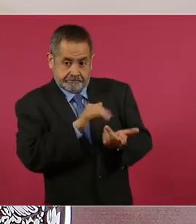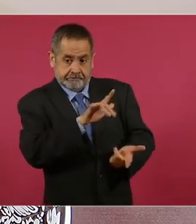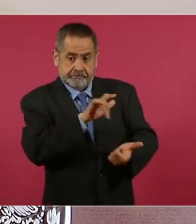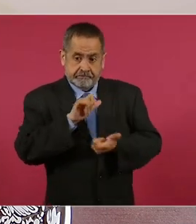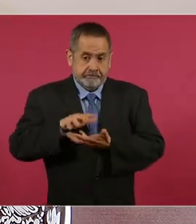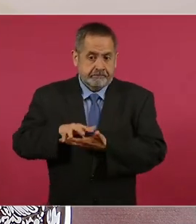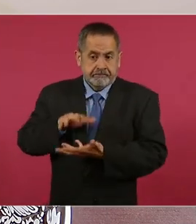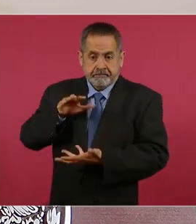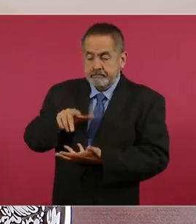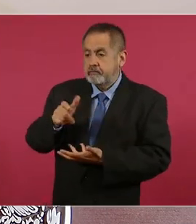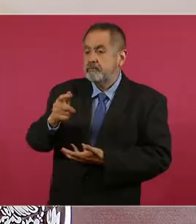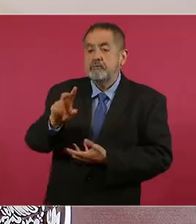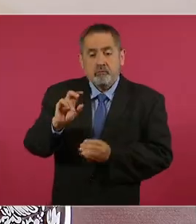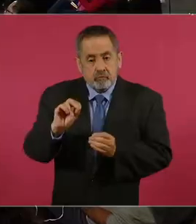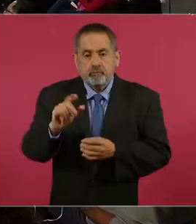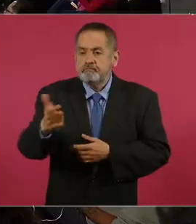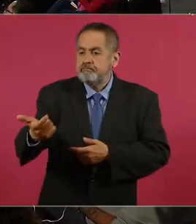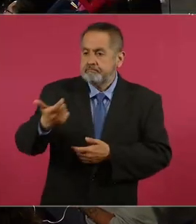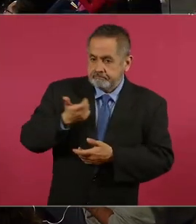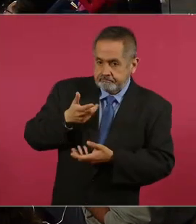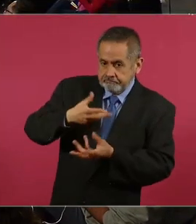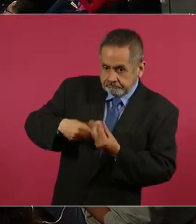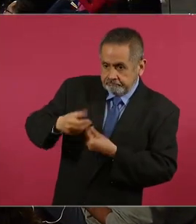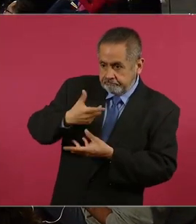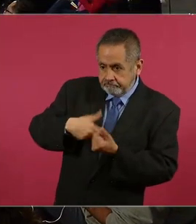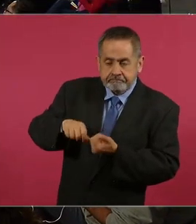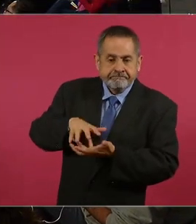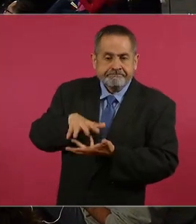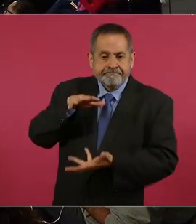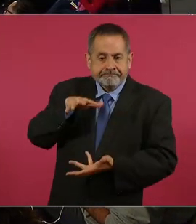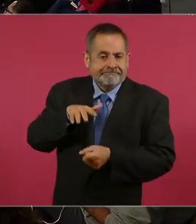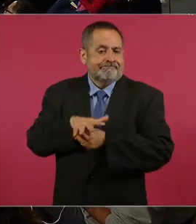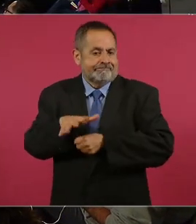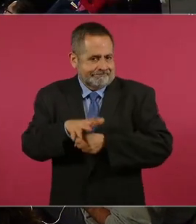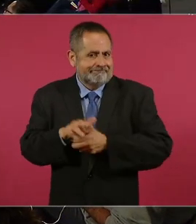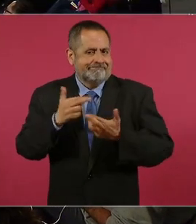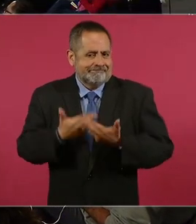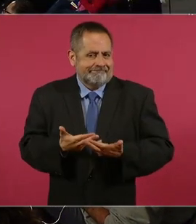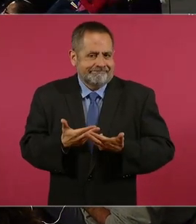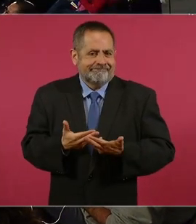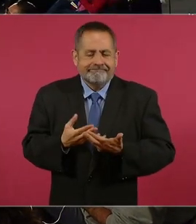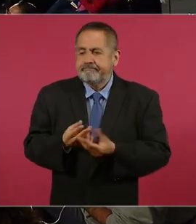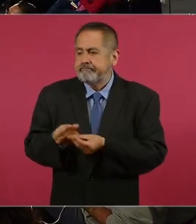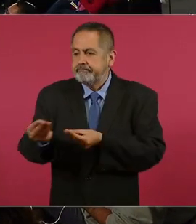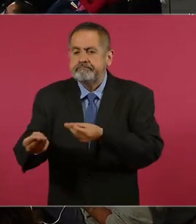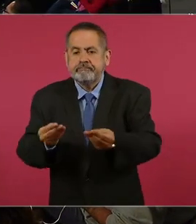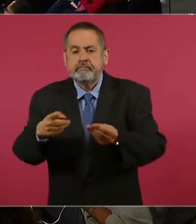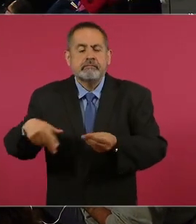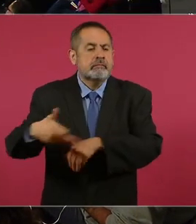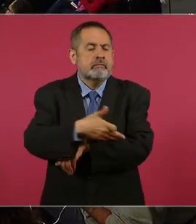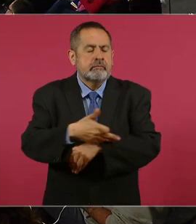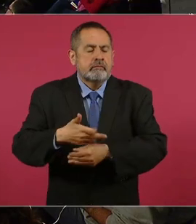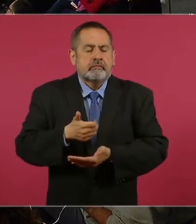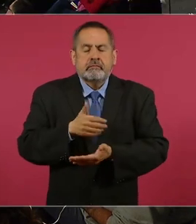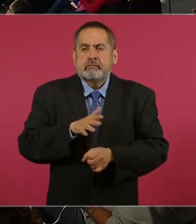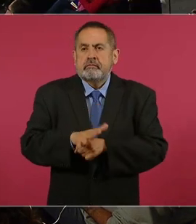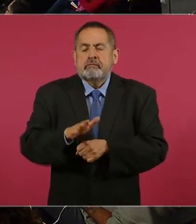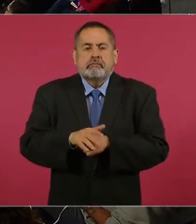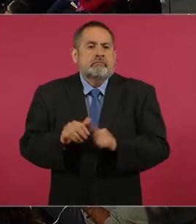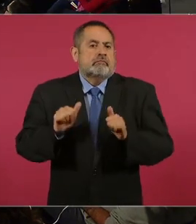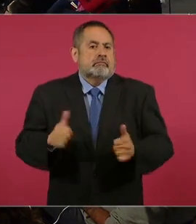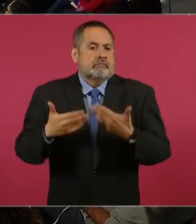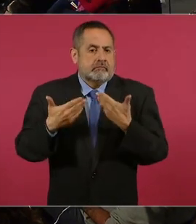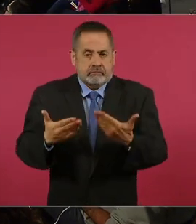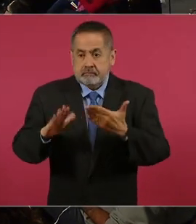de estos apoyos. Esto ha tenido un impacto significativo en el sector productivo, en las familias y en las comunidades,